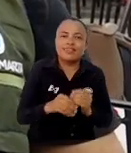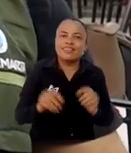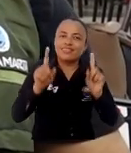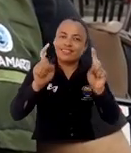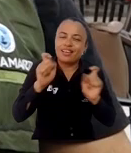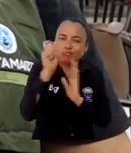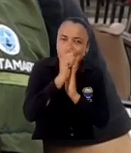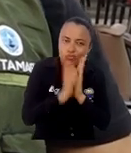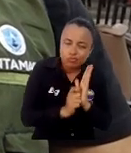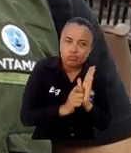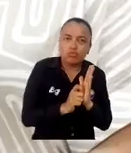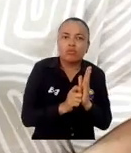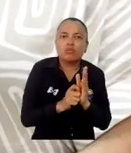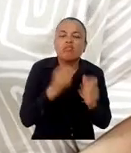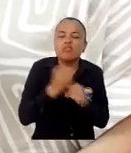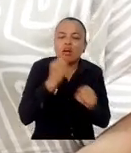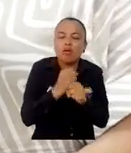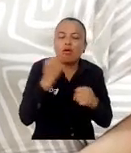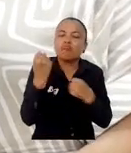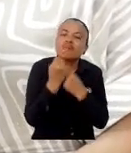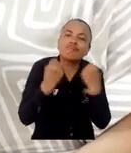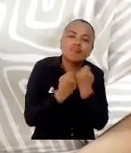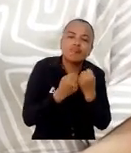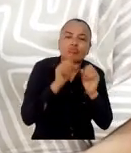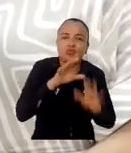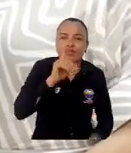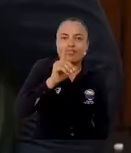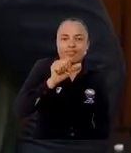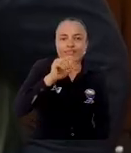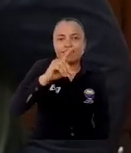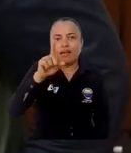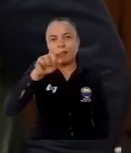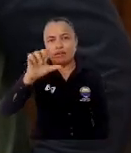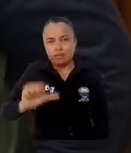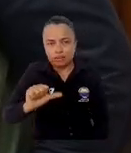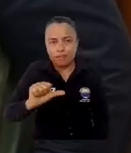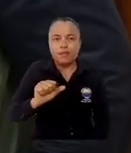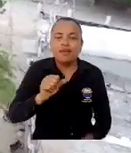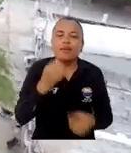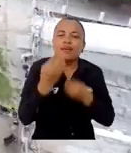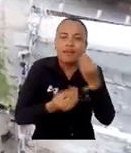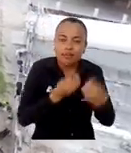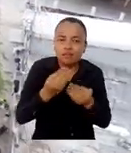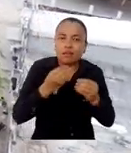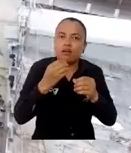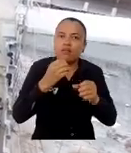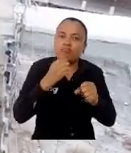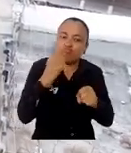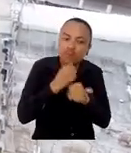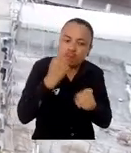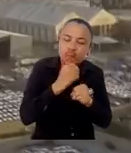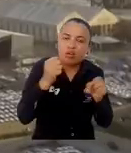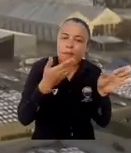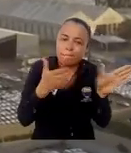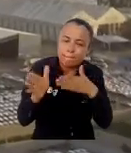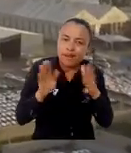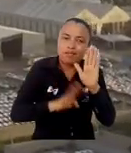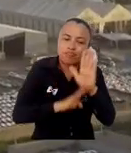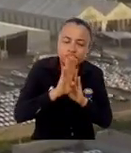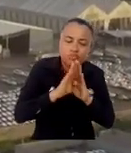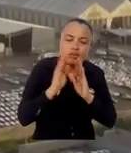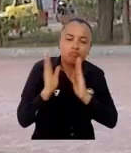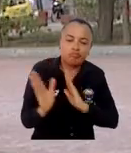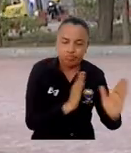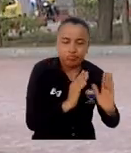De otro lado, seis ejes enfatizan el trabajo a futuro con el DATSA, entre los cuales se destacan coadyuvar esfuerzos en temas